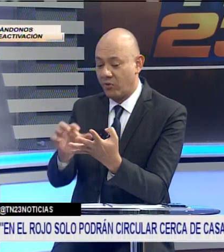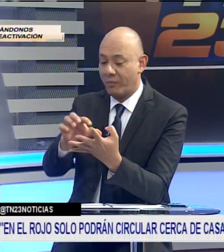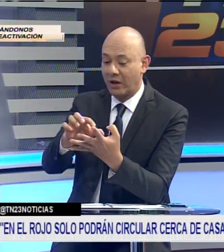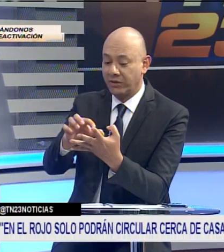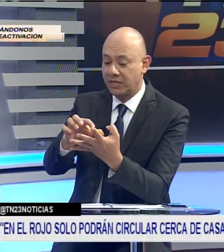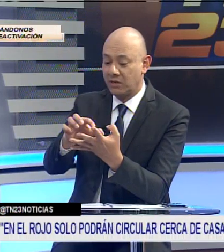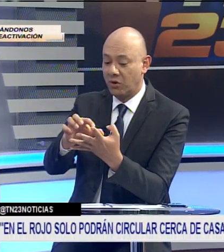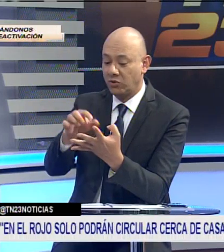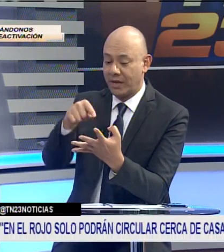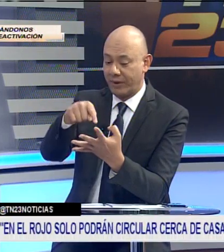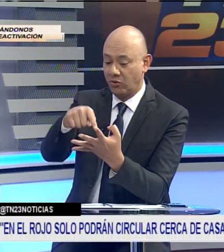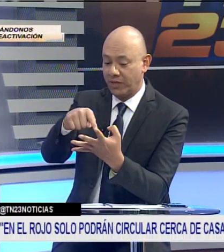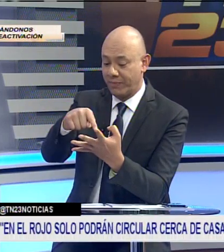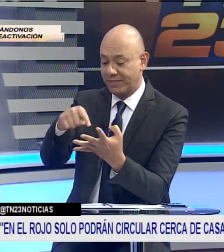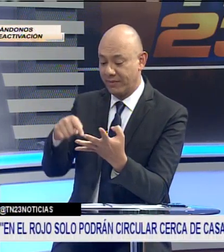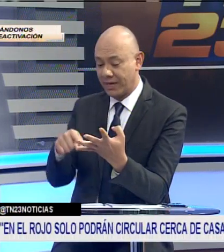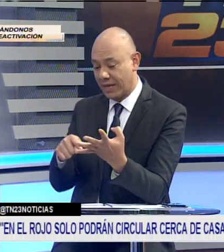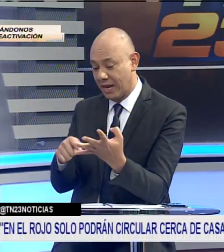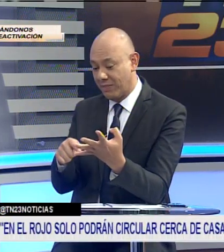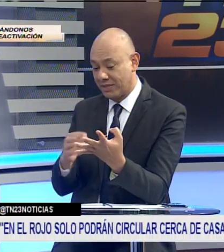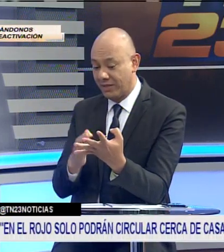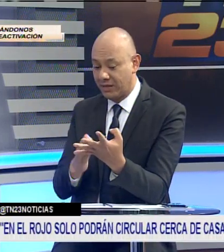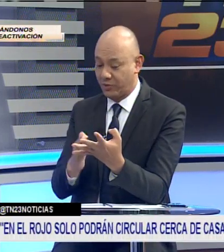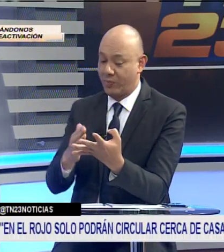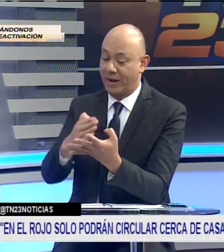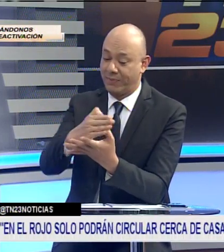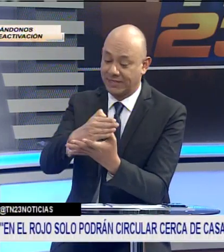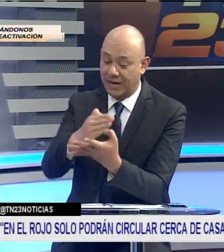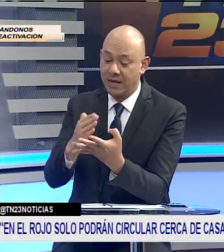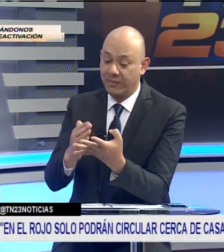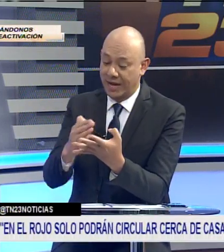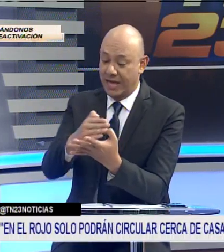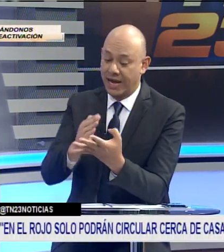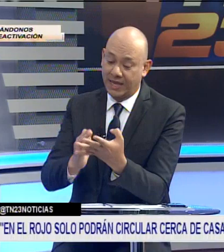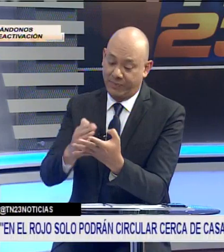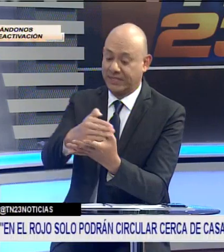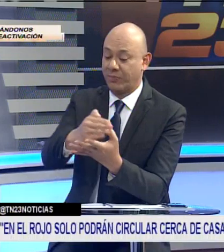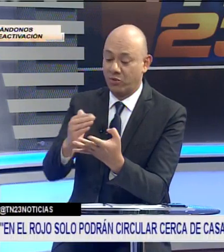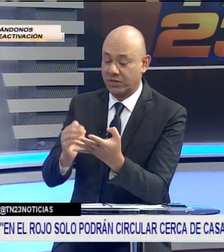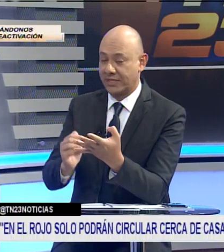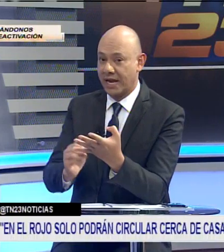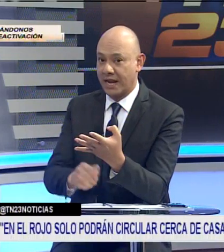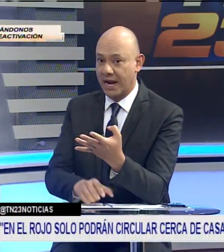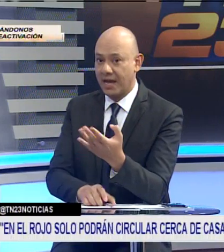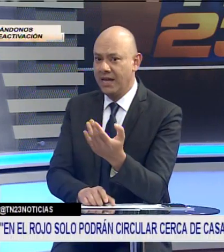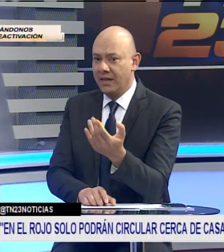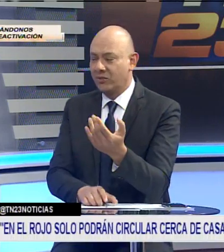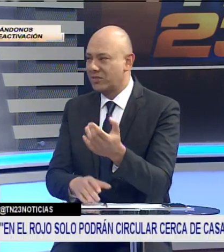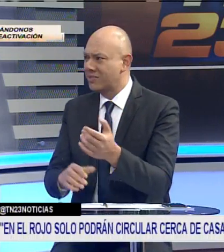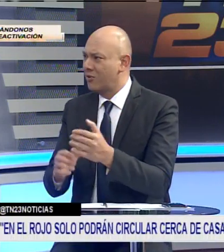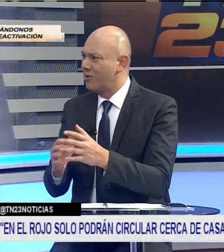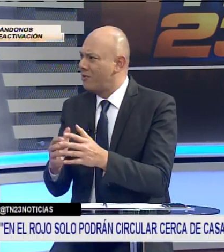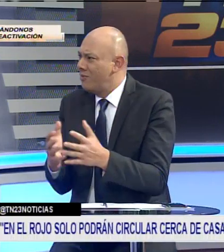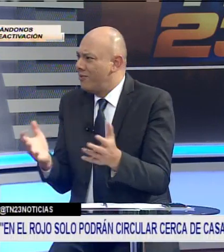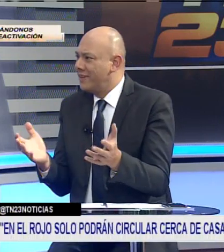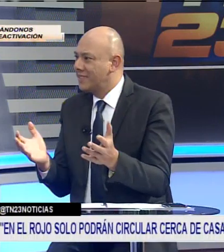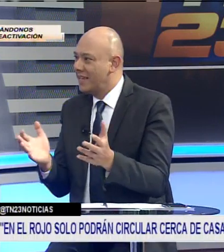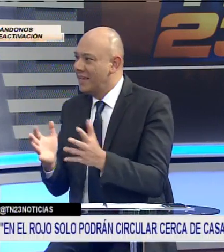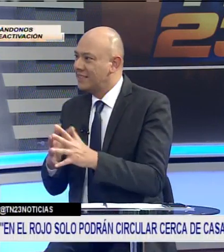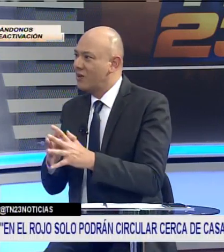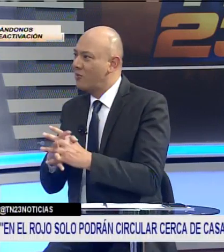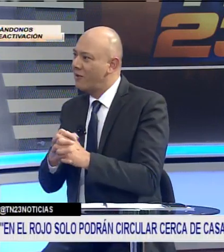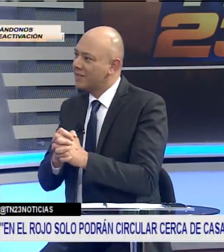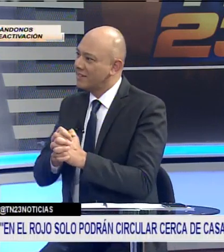Jalapa, pero va con destino a Jutiapa. Jutiapa está en verde, Jalapa está en verde, pero para pasar, para llegar hay que pasar por los que están en naranja. En rojo. Entonces, naranja. ¿Cómo es